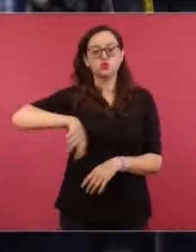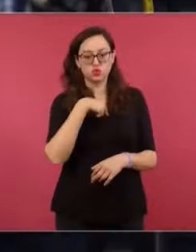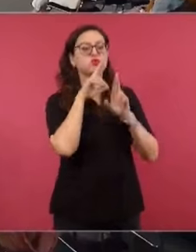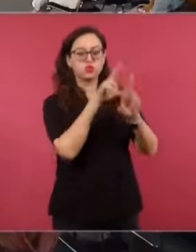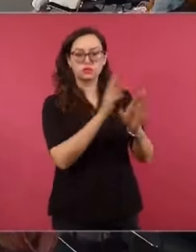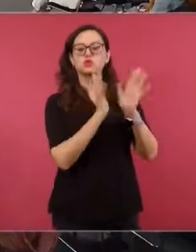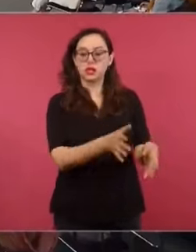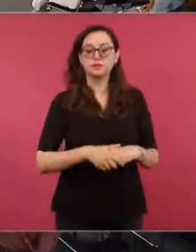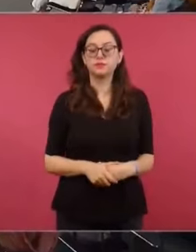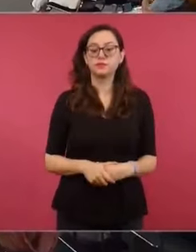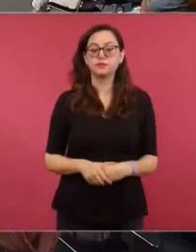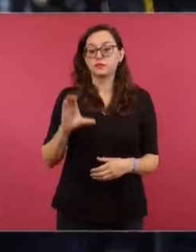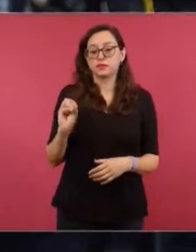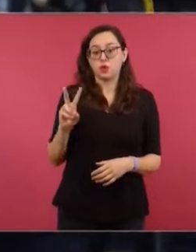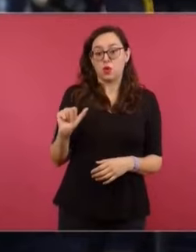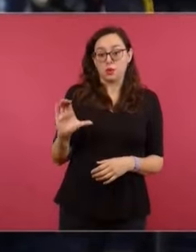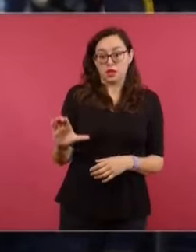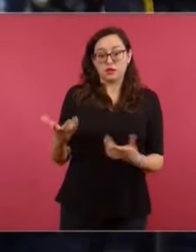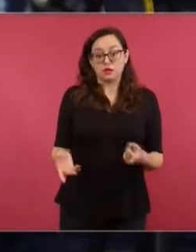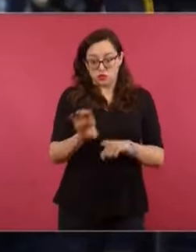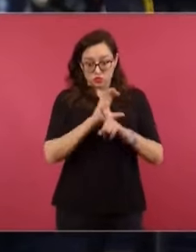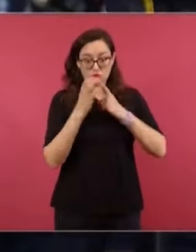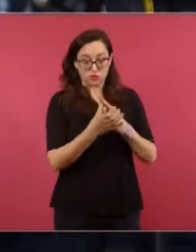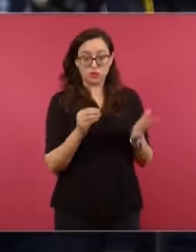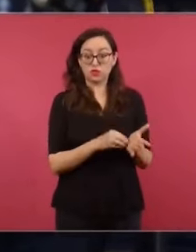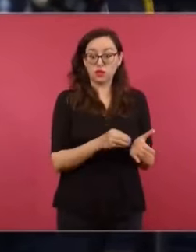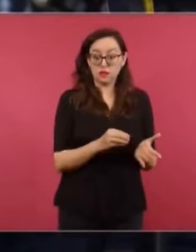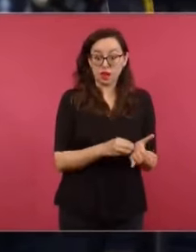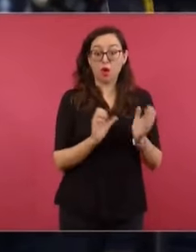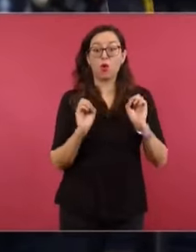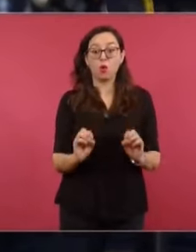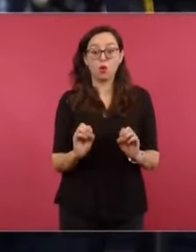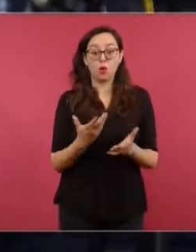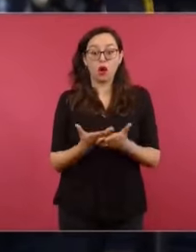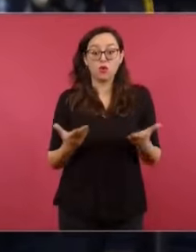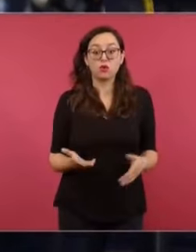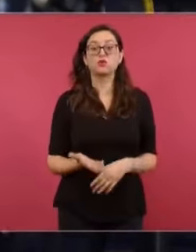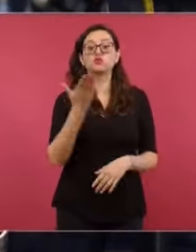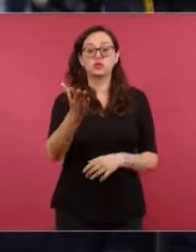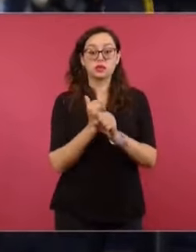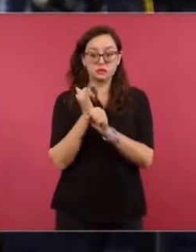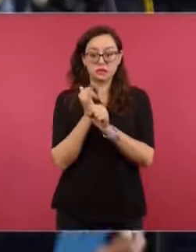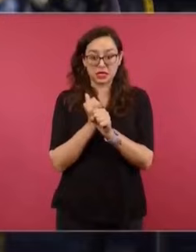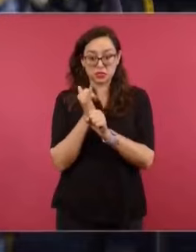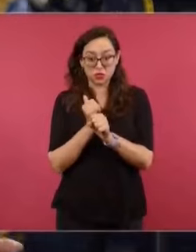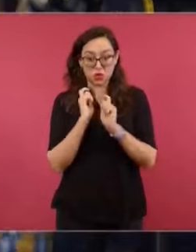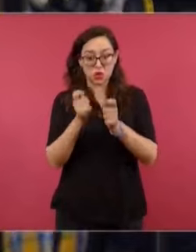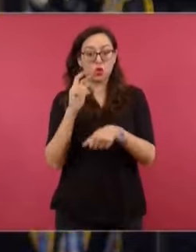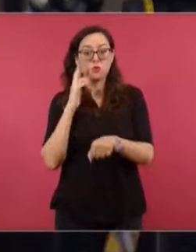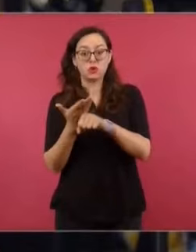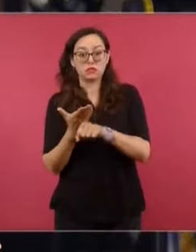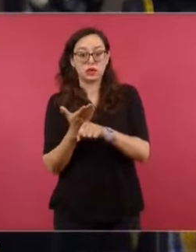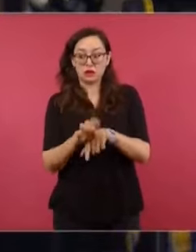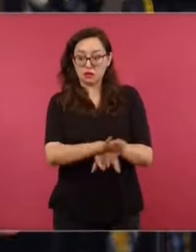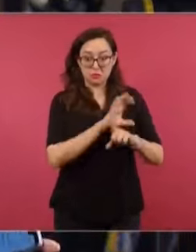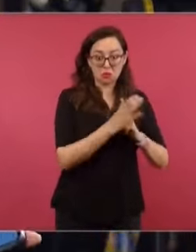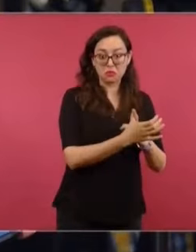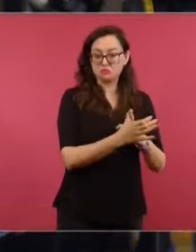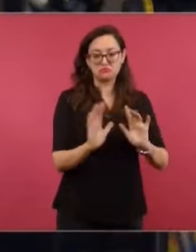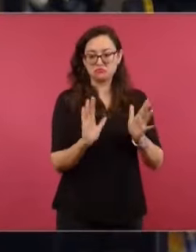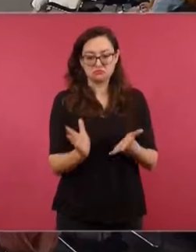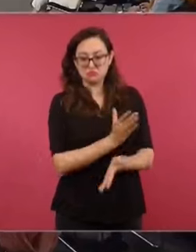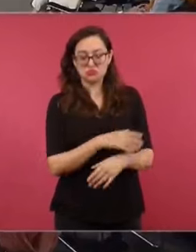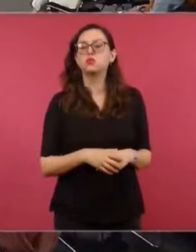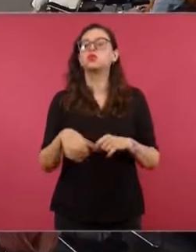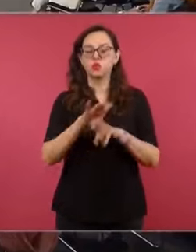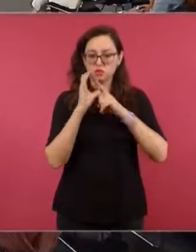intermediarios y el tema de la cob presidente es una comisión que todavía está pues vigente o ya porque usted tomó pues las riendas de la investigación lo va a hacer ya directamente tal vez la intermediación por ejemplo de Qui está a la cabeza de